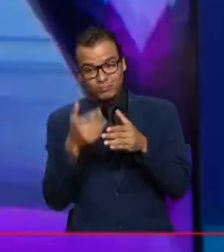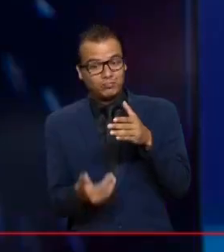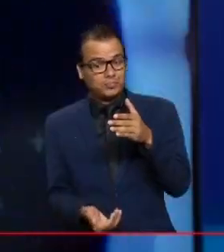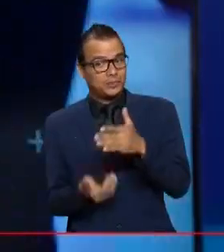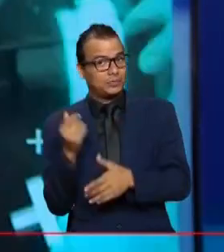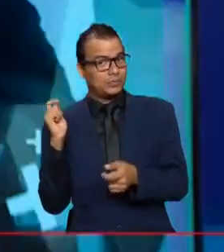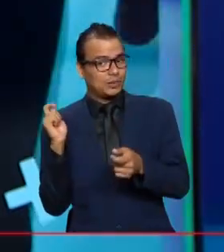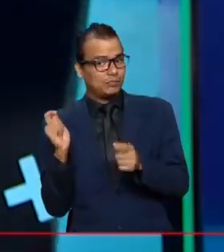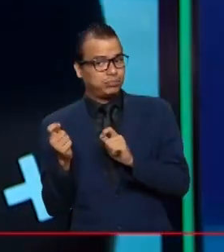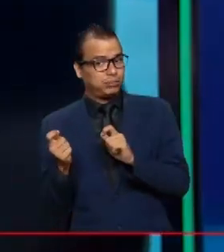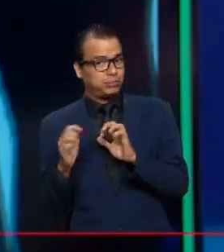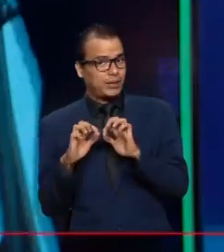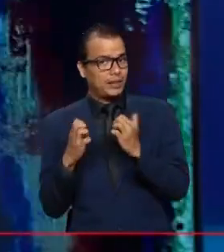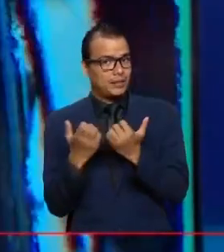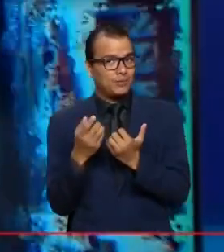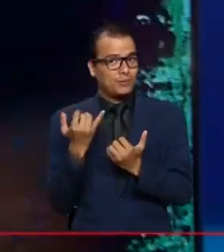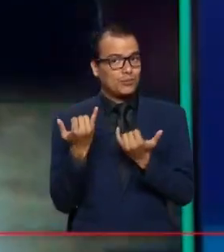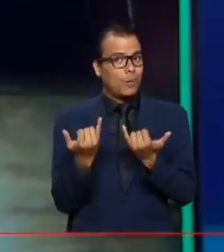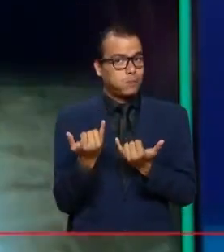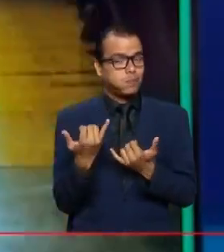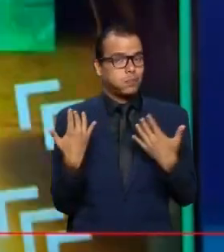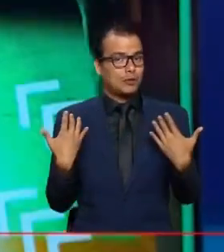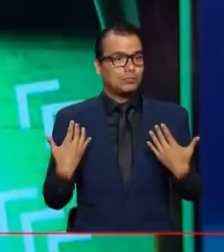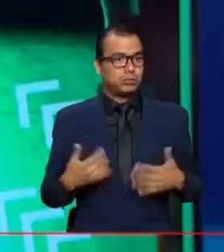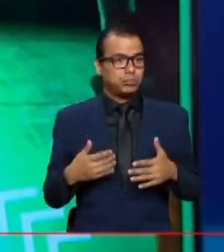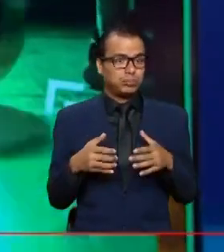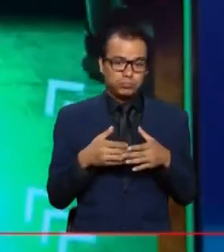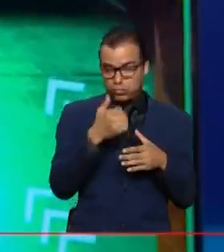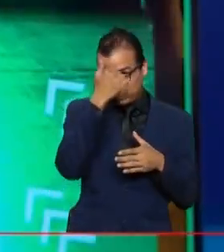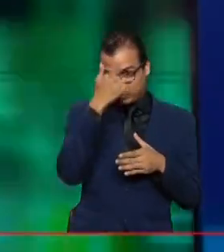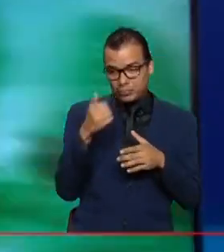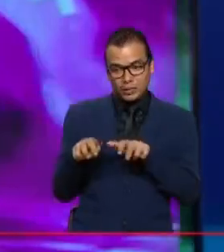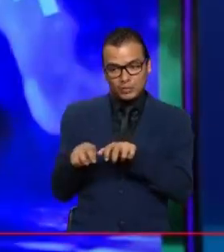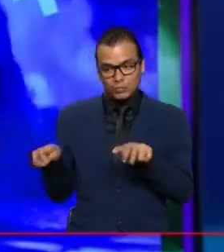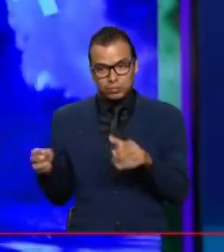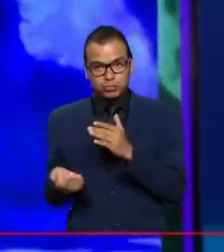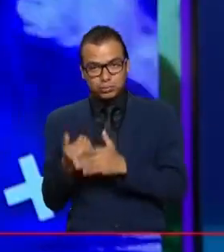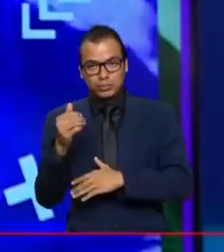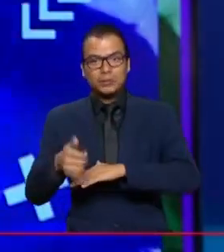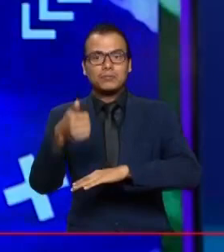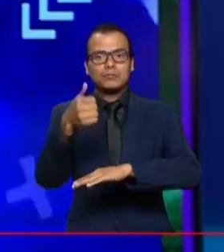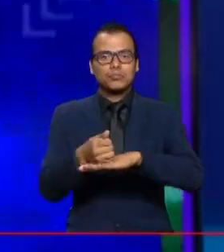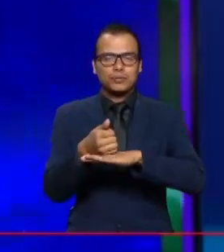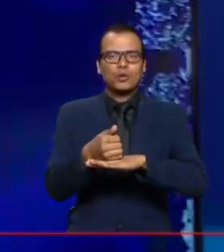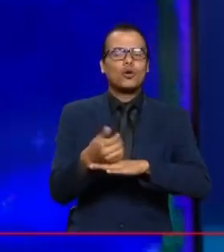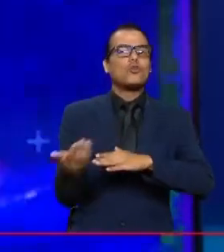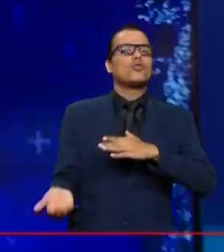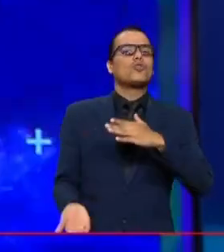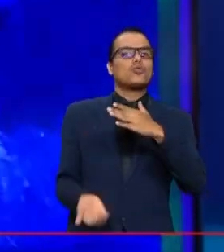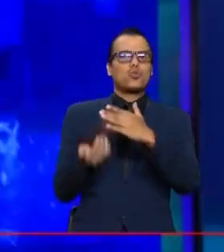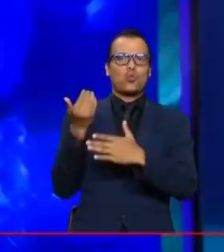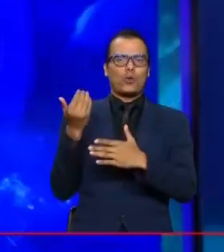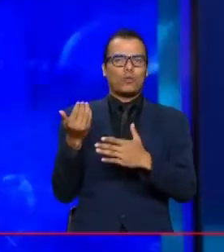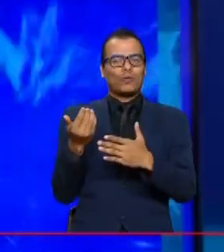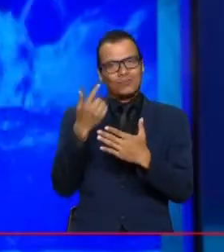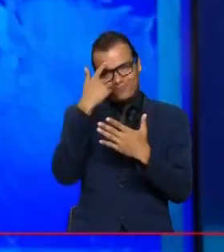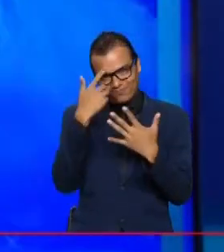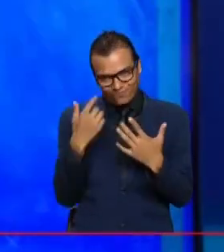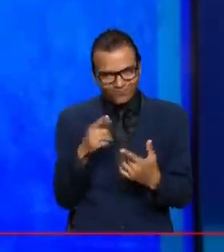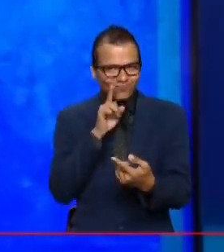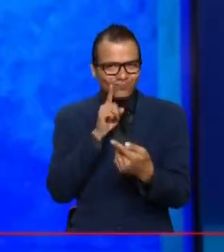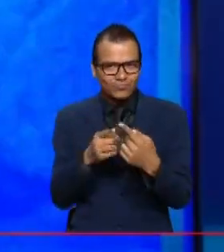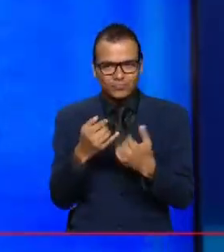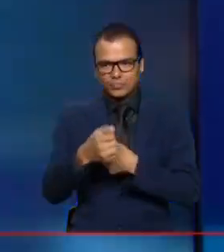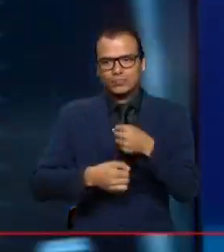tienen nuevas integrantes para esta temporada, además de técnico nuevo. Quieren ir con todo para alcanzar el